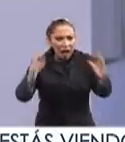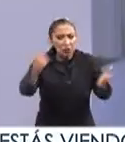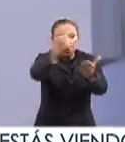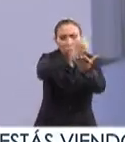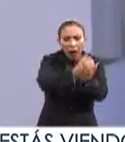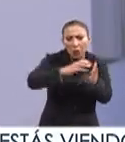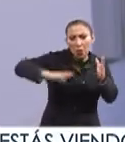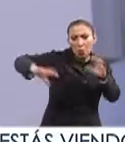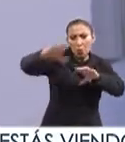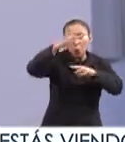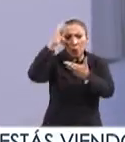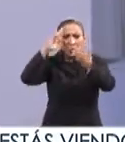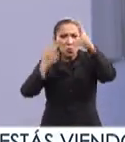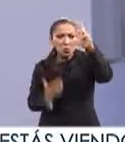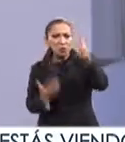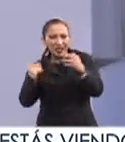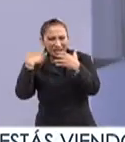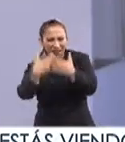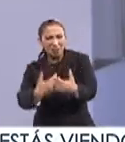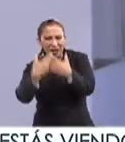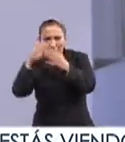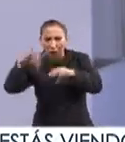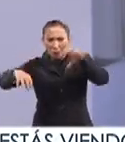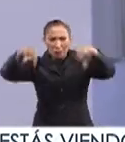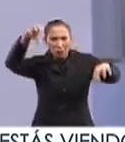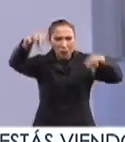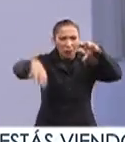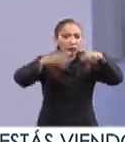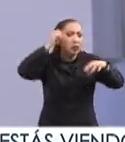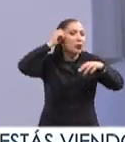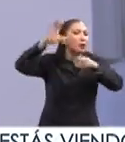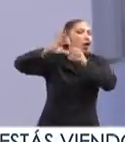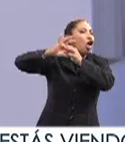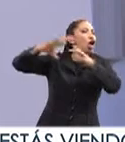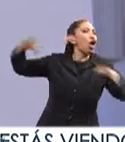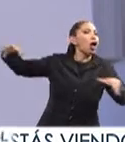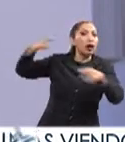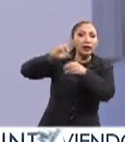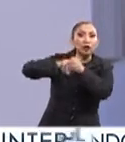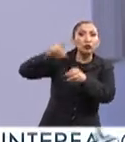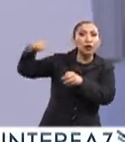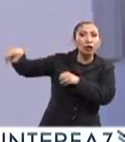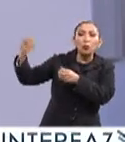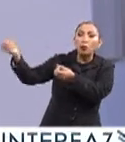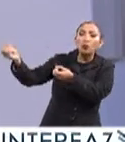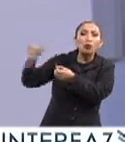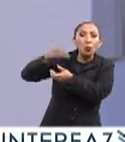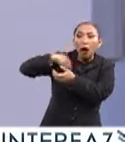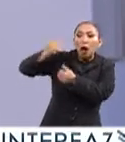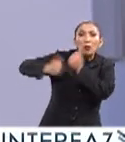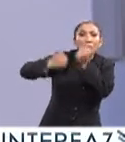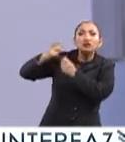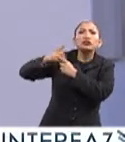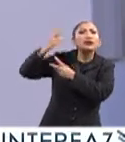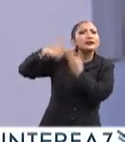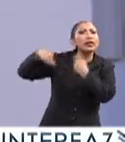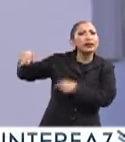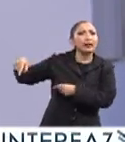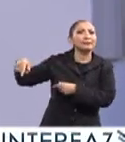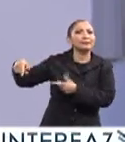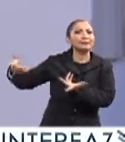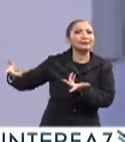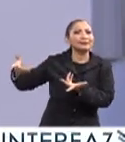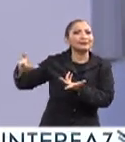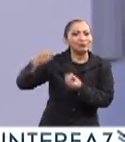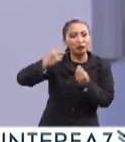de la revolución industrial y parece que nos olvidamos de dónde vienen todos esos recursos que explotamos, al grado